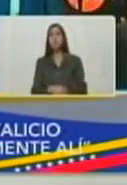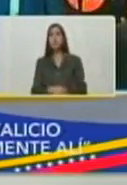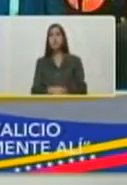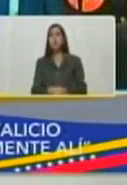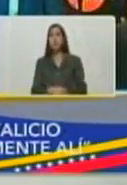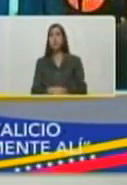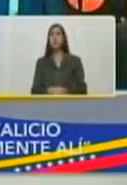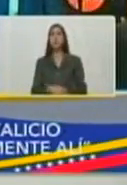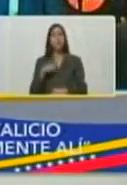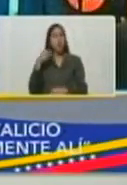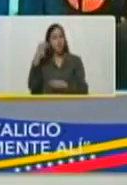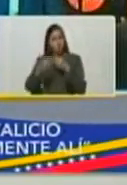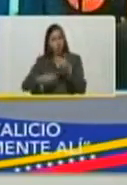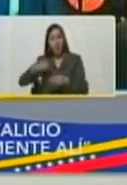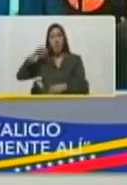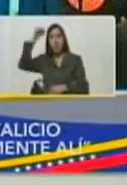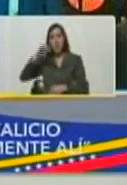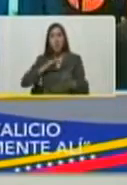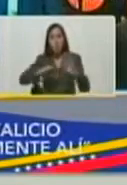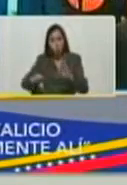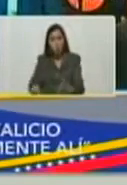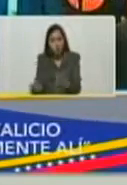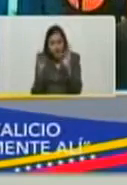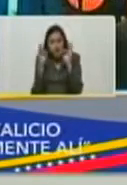película, chica, actuada, bien actuada,